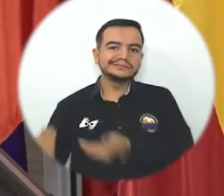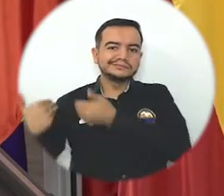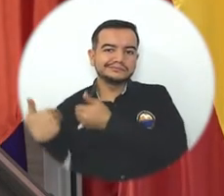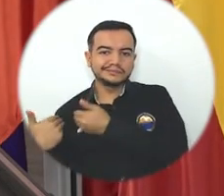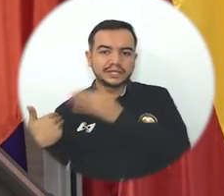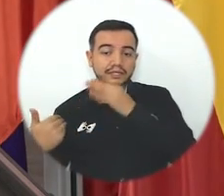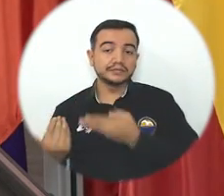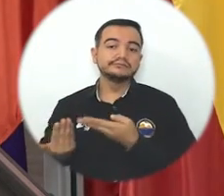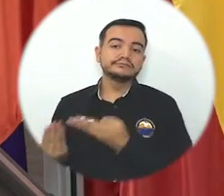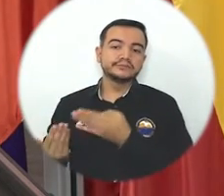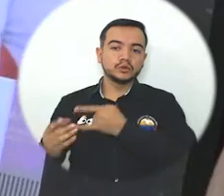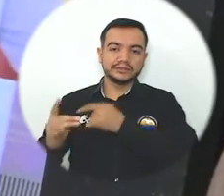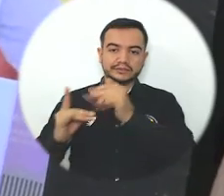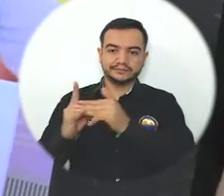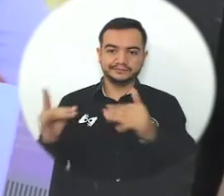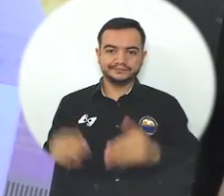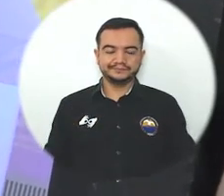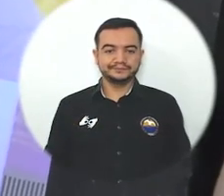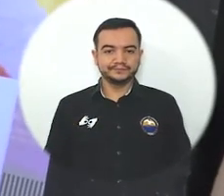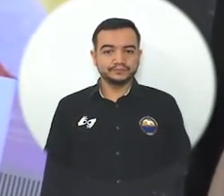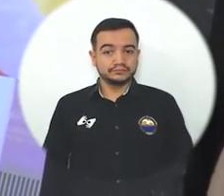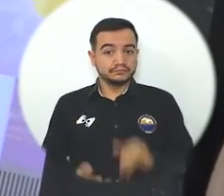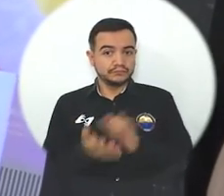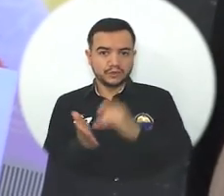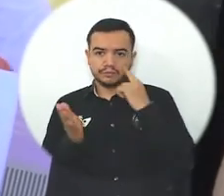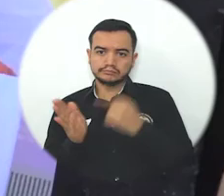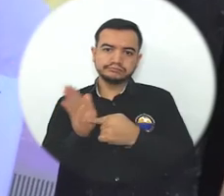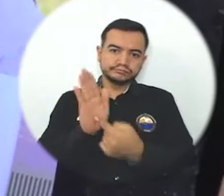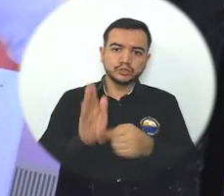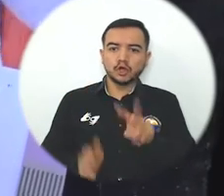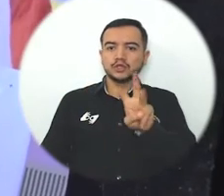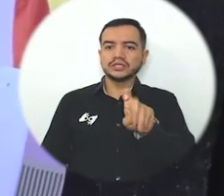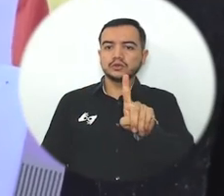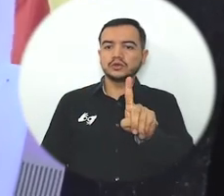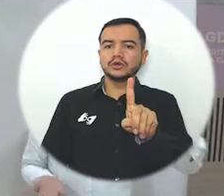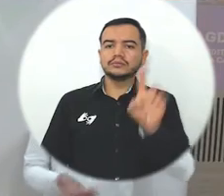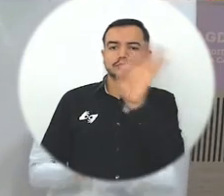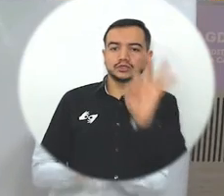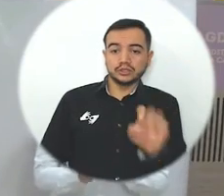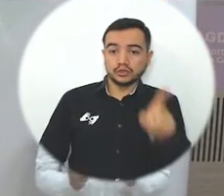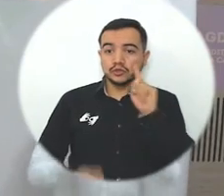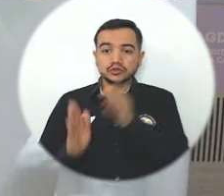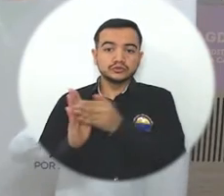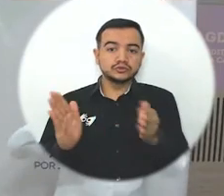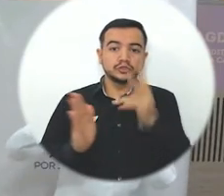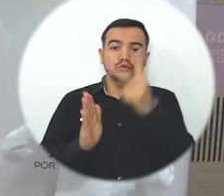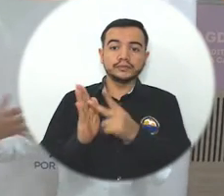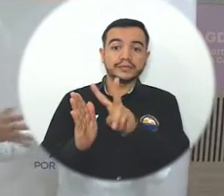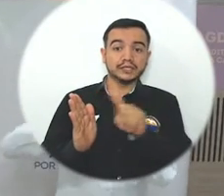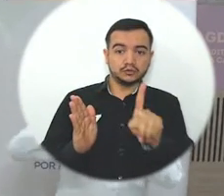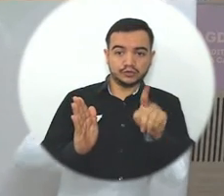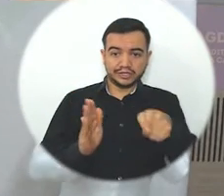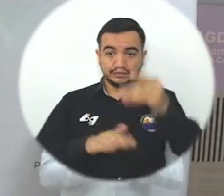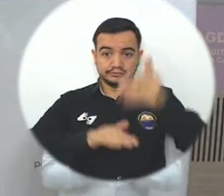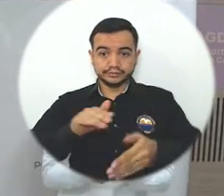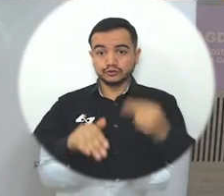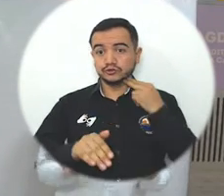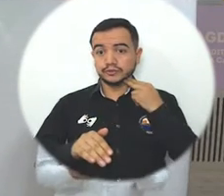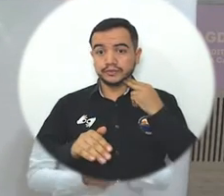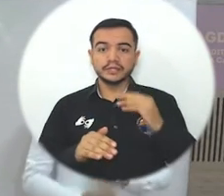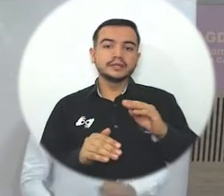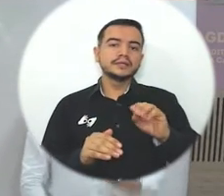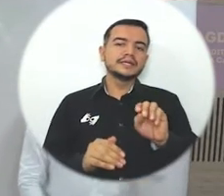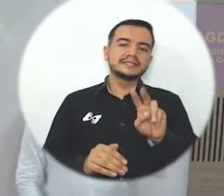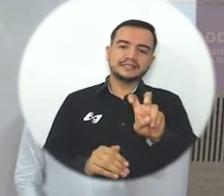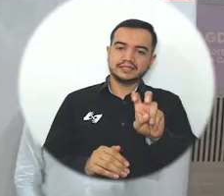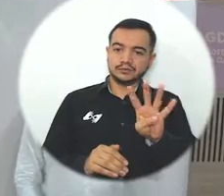soportando la Universidad del Magdalena. Tras presentar un avance del 81% en el Plan de Acción 2021 a corte de noviembre, del